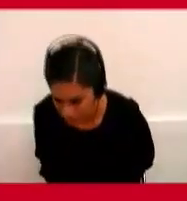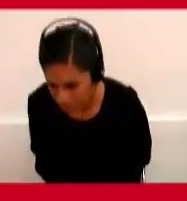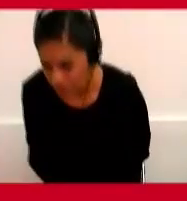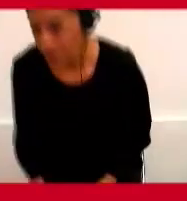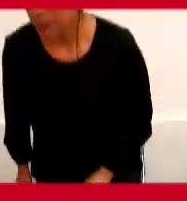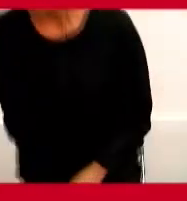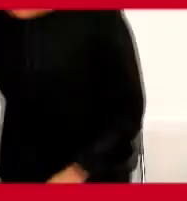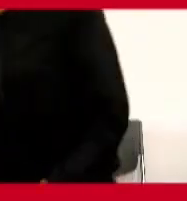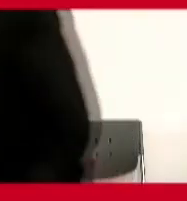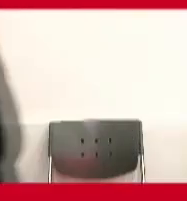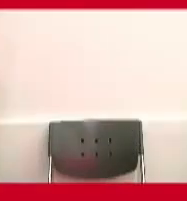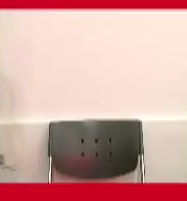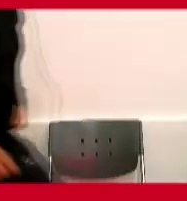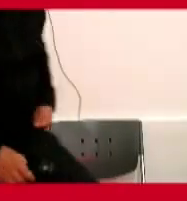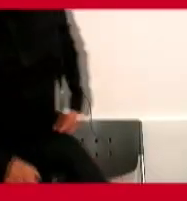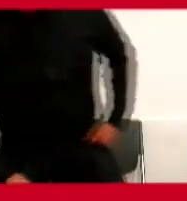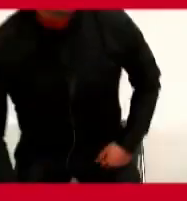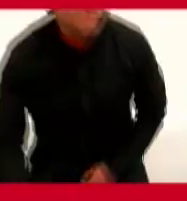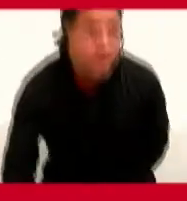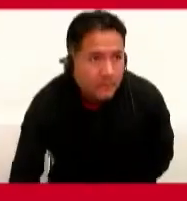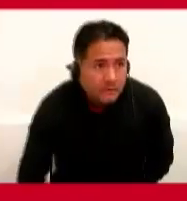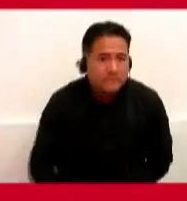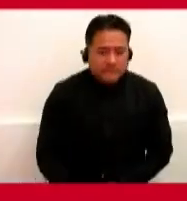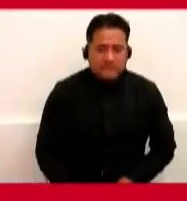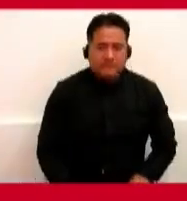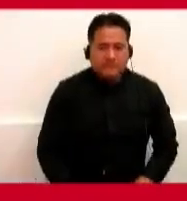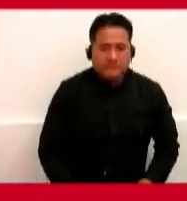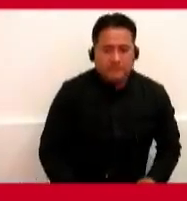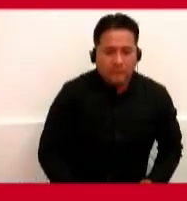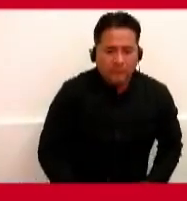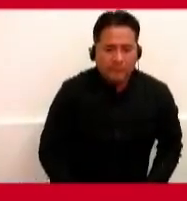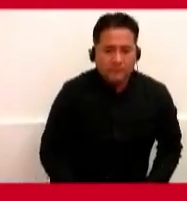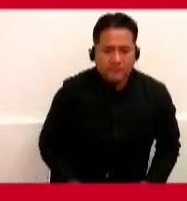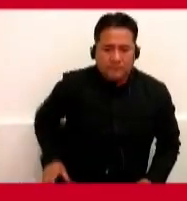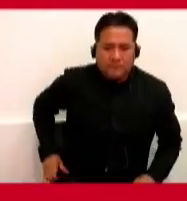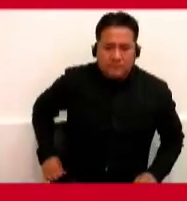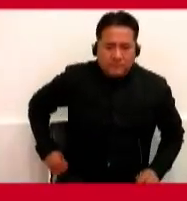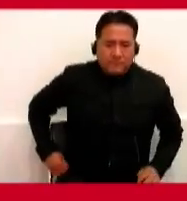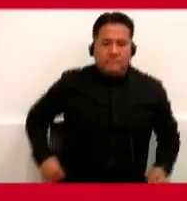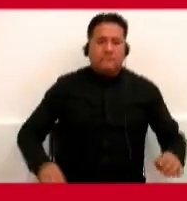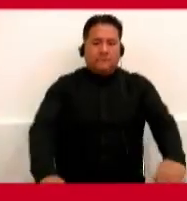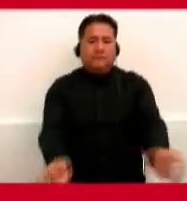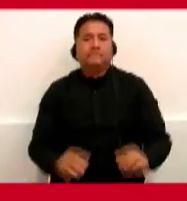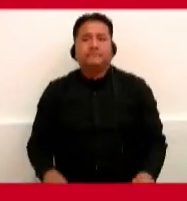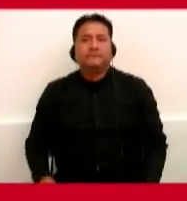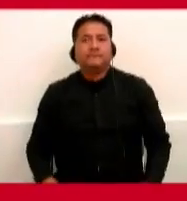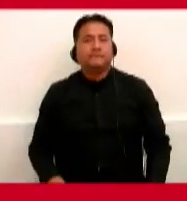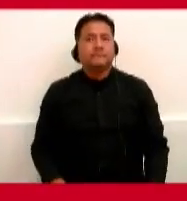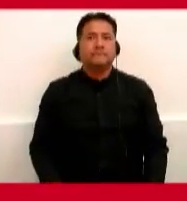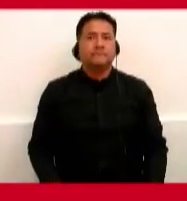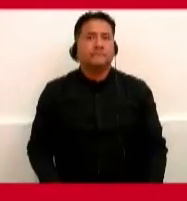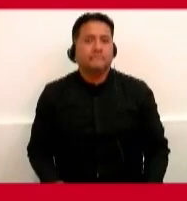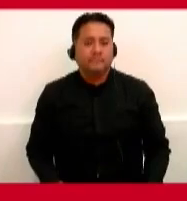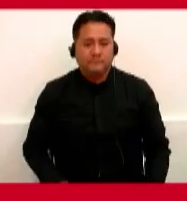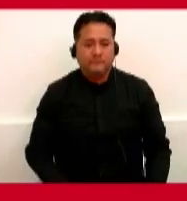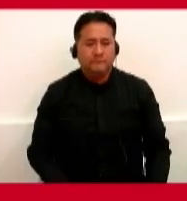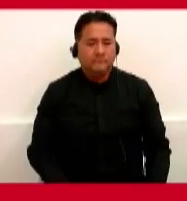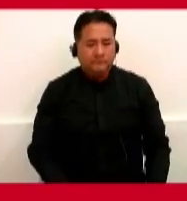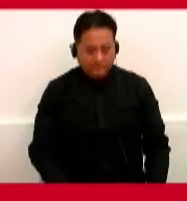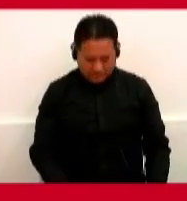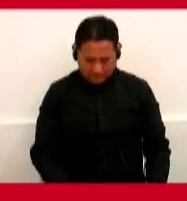Wilmer Caruaricra, por favor, con el tema recuperación de pilares en mina Andaichagua y su extensión hacia las unidades subterráneas de